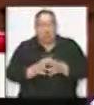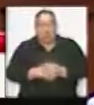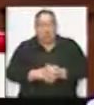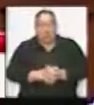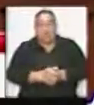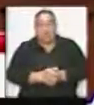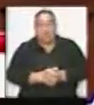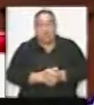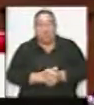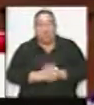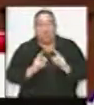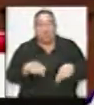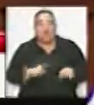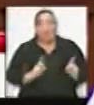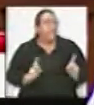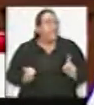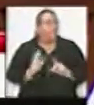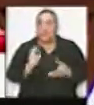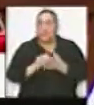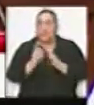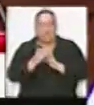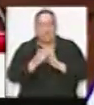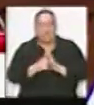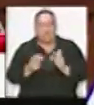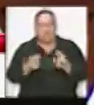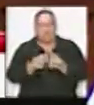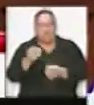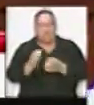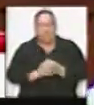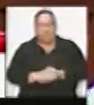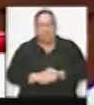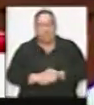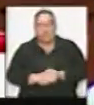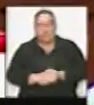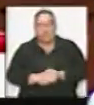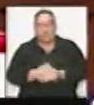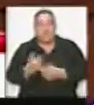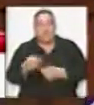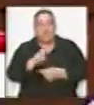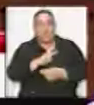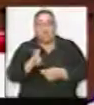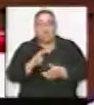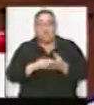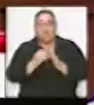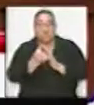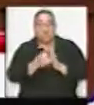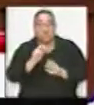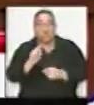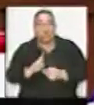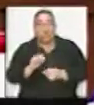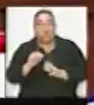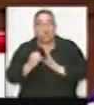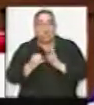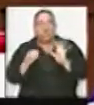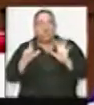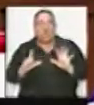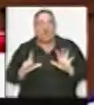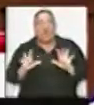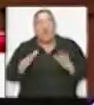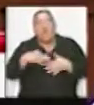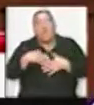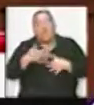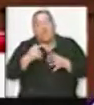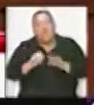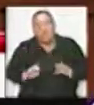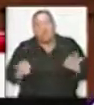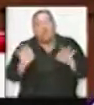Justicia. Esto tampoco está en el dictamen de la Comisión de Justicia, presidente, y ambos elementos, el inciso 1 y el inciso 7, nos parece que